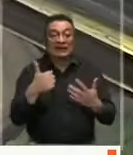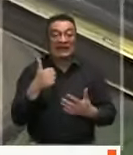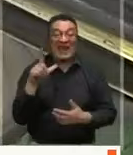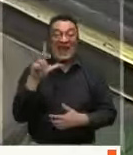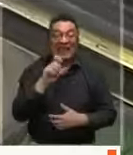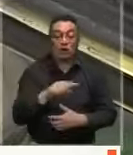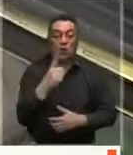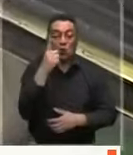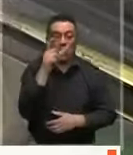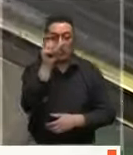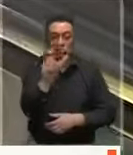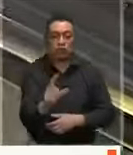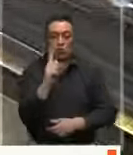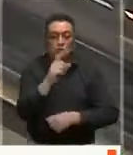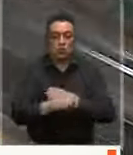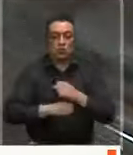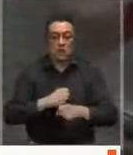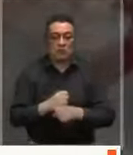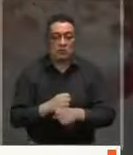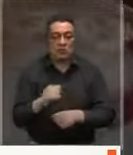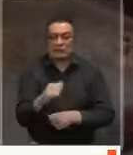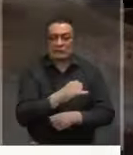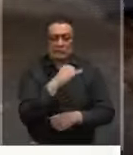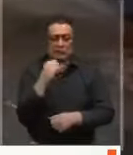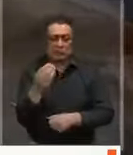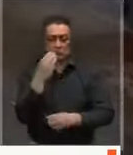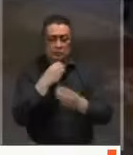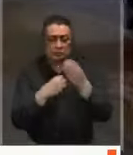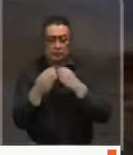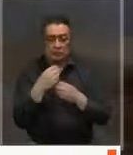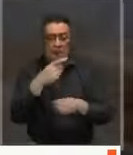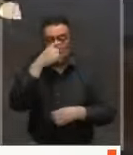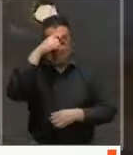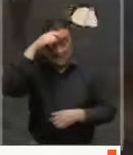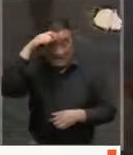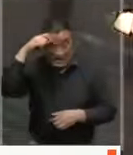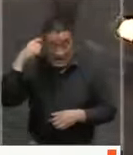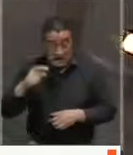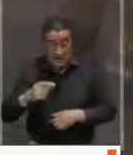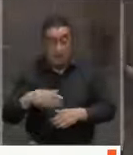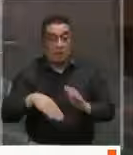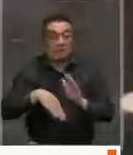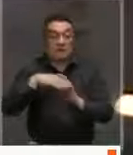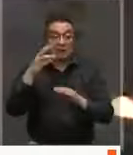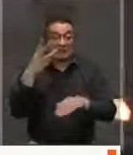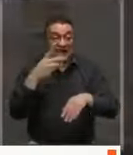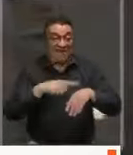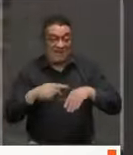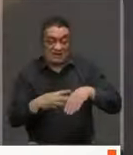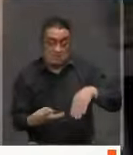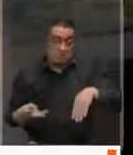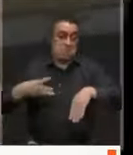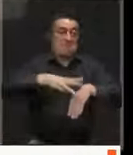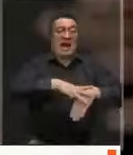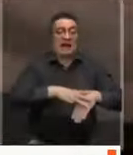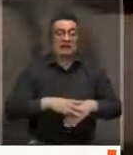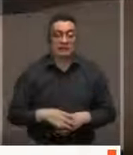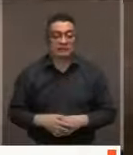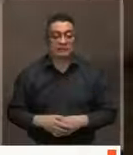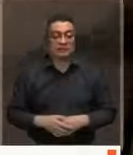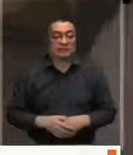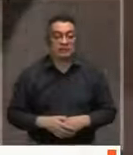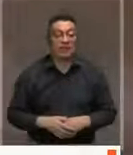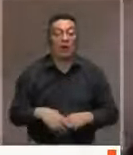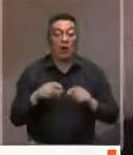por persona al año se come siempre meses de calor se puede hasta triplicar siente que